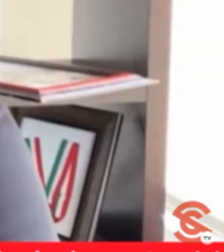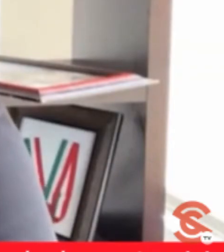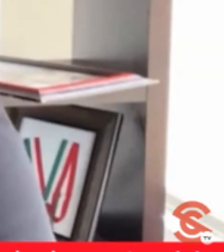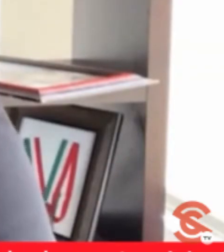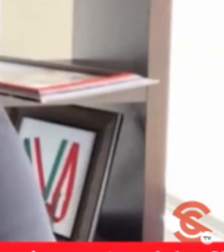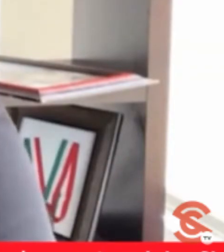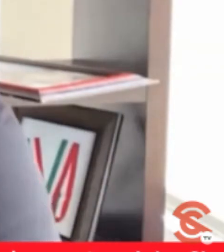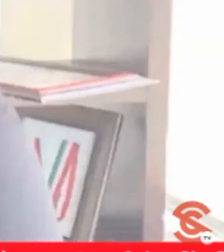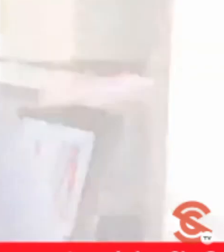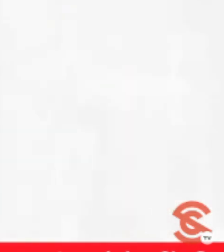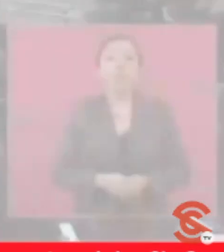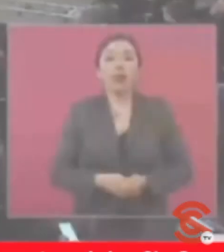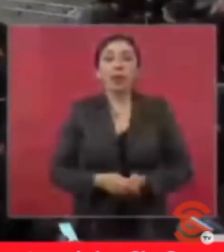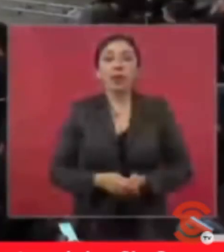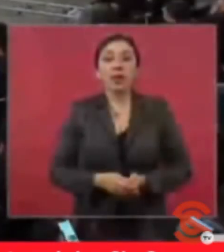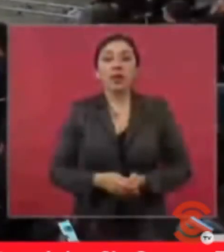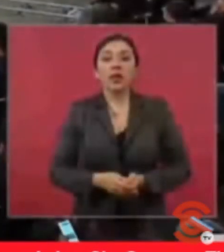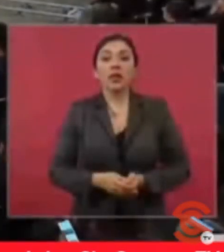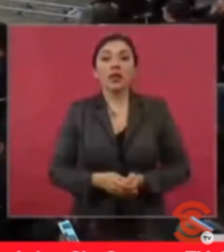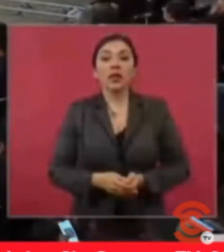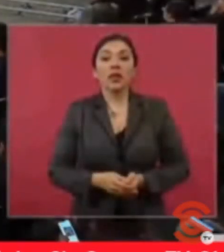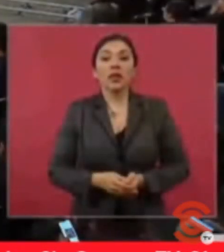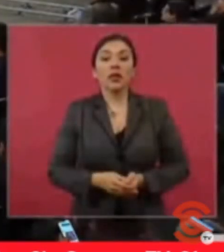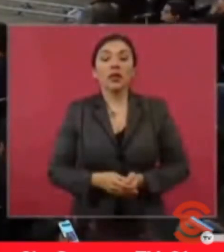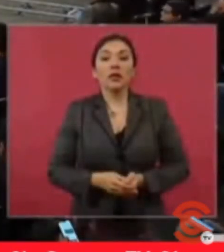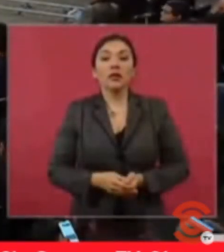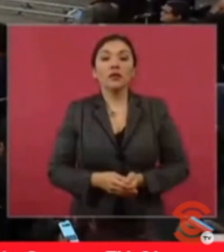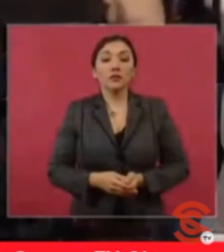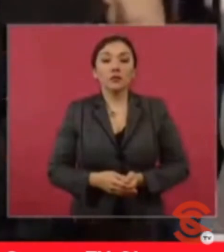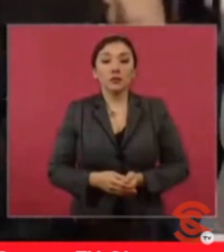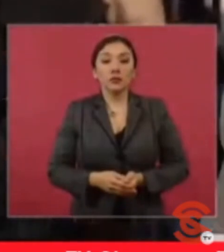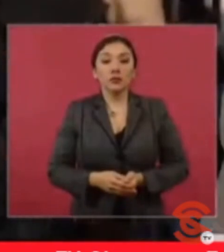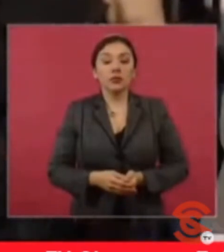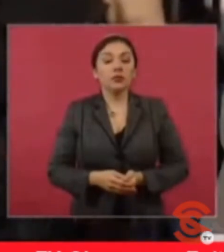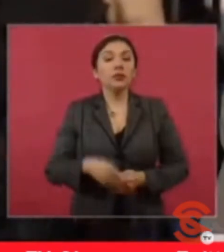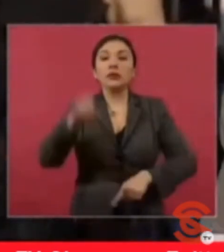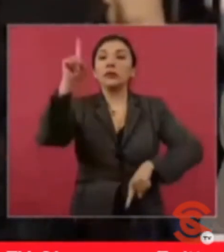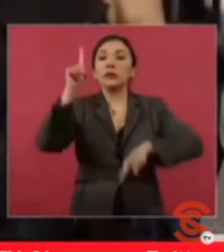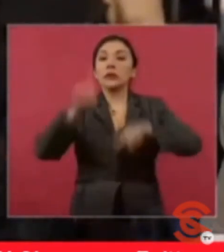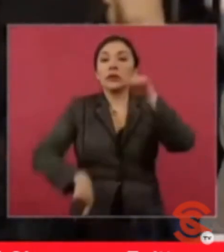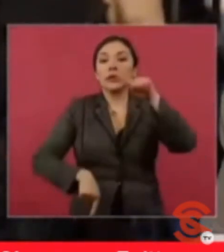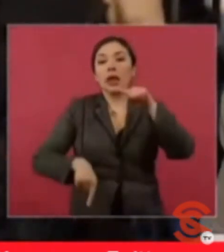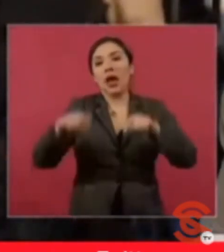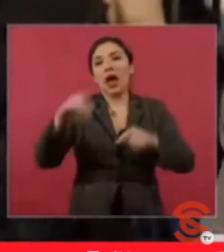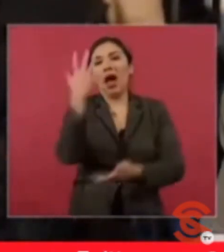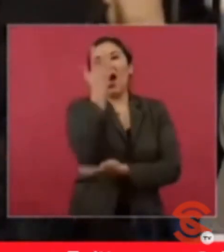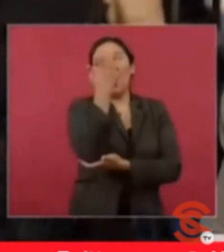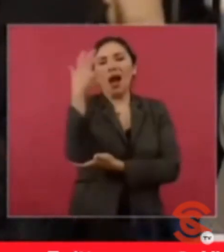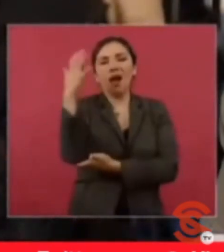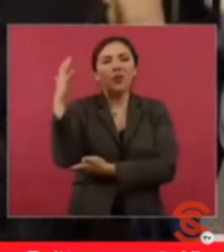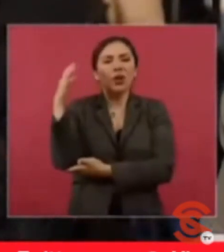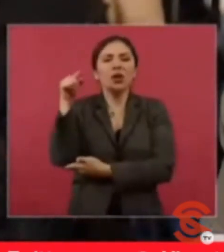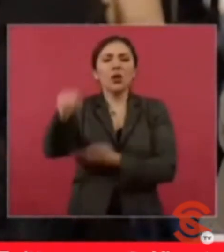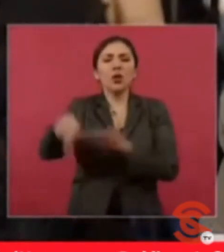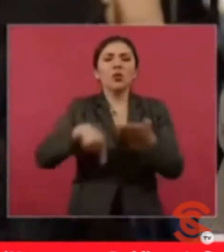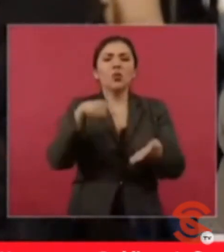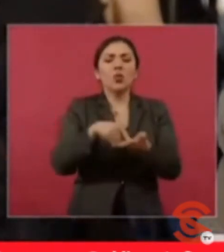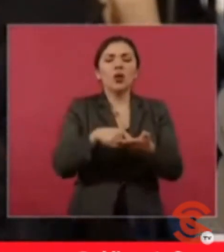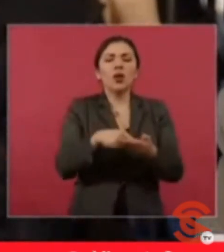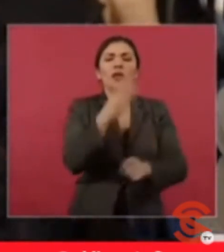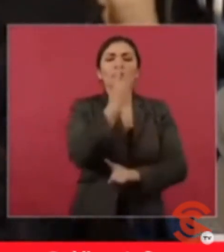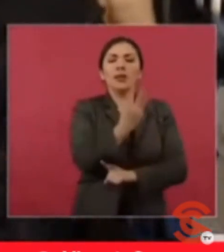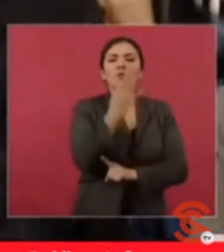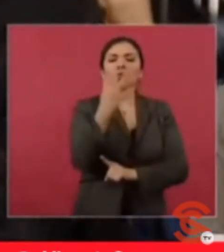en la mañanera. Vamos a ver, escuchar. Que se consiga una suspensión definitiva para frenar el desmonte y tala en los tramos 3, 4, 5, norte